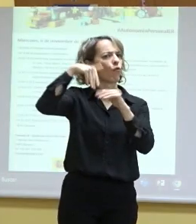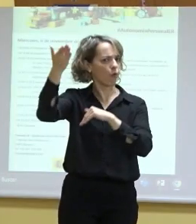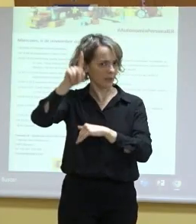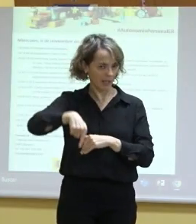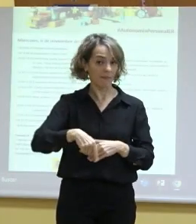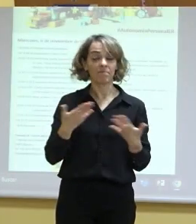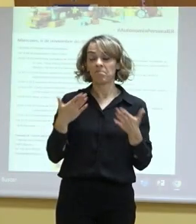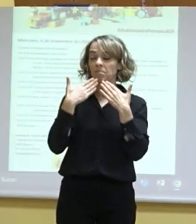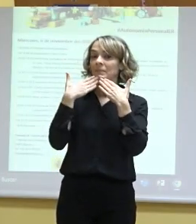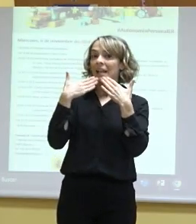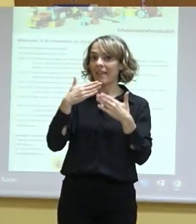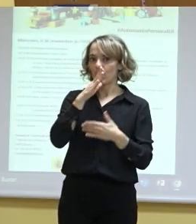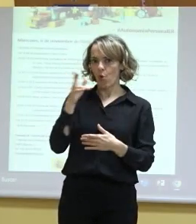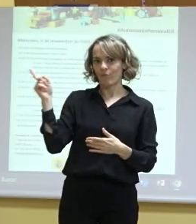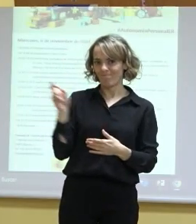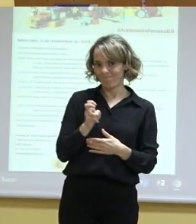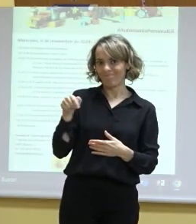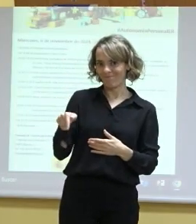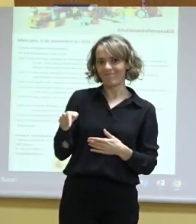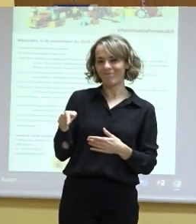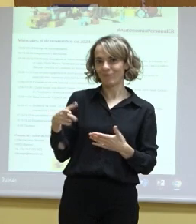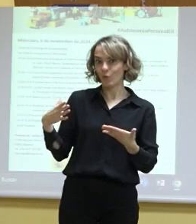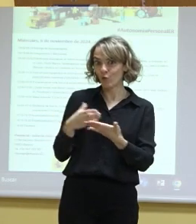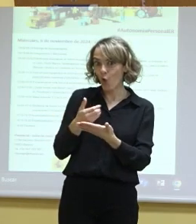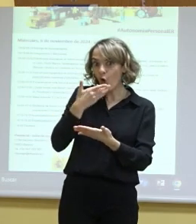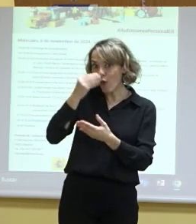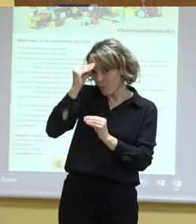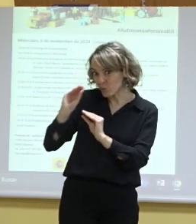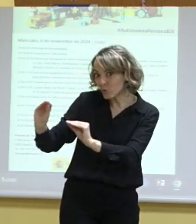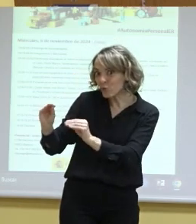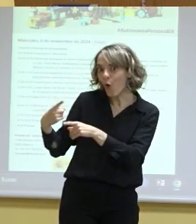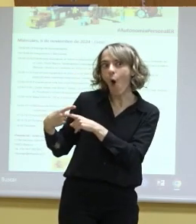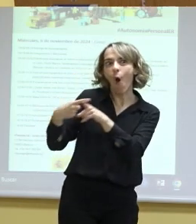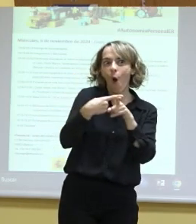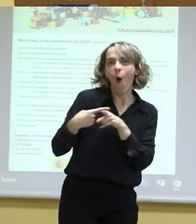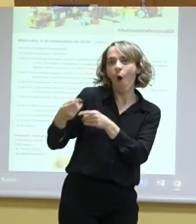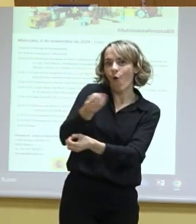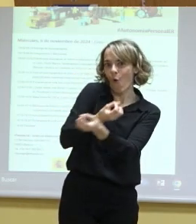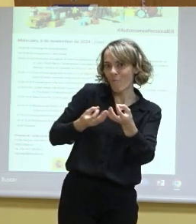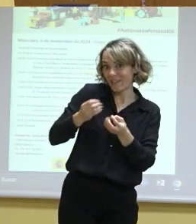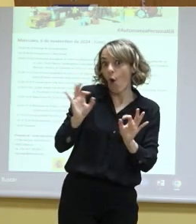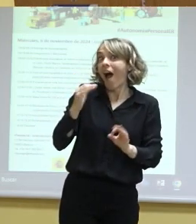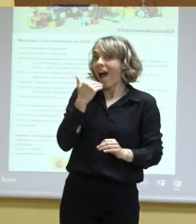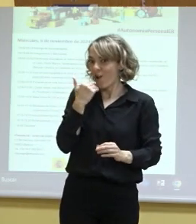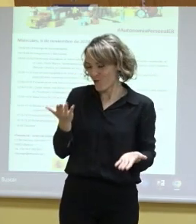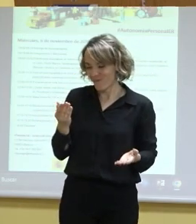Así que nada, agradecerla que venga a compartir con nosotros todo lo que sabe, o algo de ello, y cuando quieras, Paula.